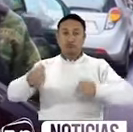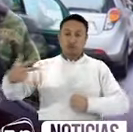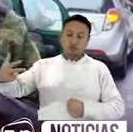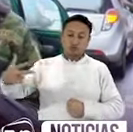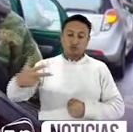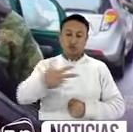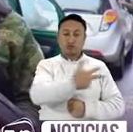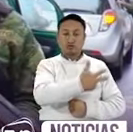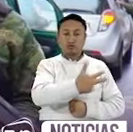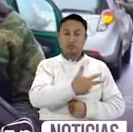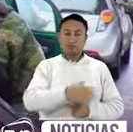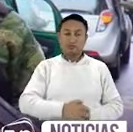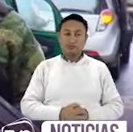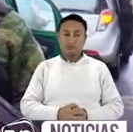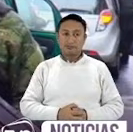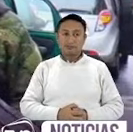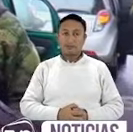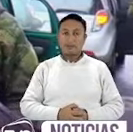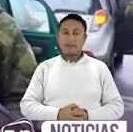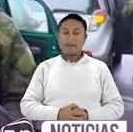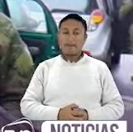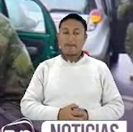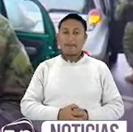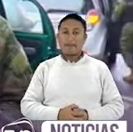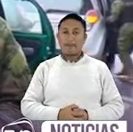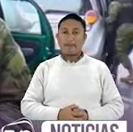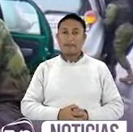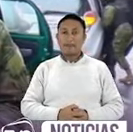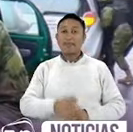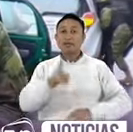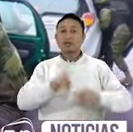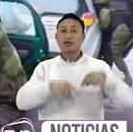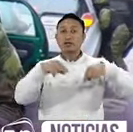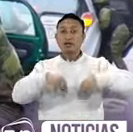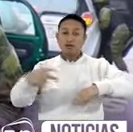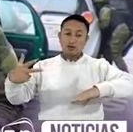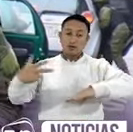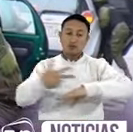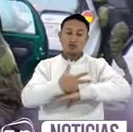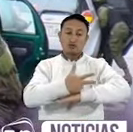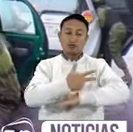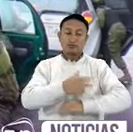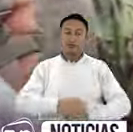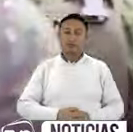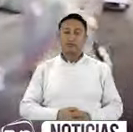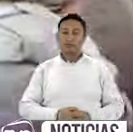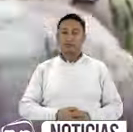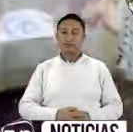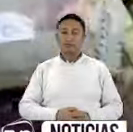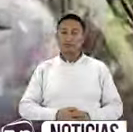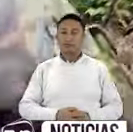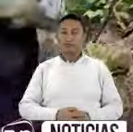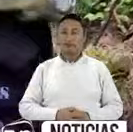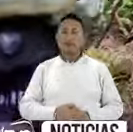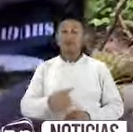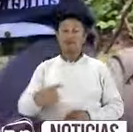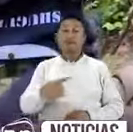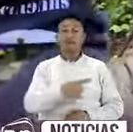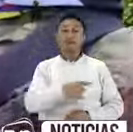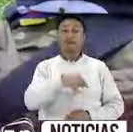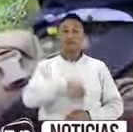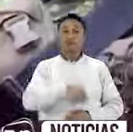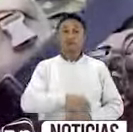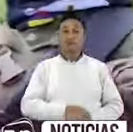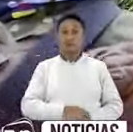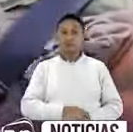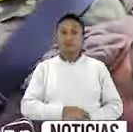vehículos, especialmente vehículos livianos, puedan transitar a libre albedrío por este sector. Por este paso catalogado como